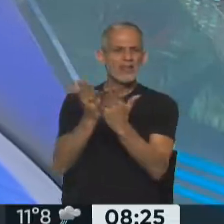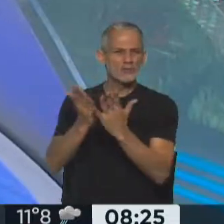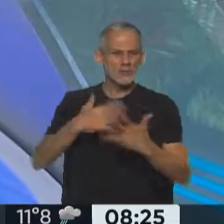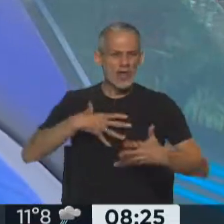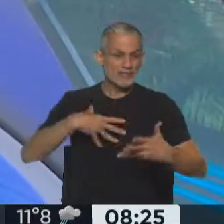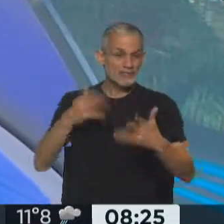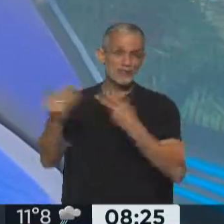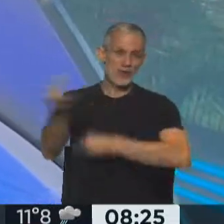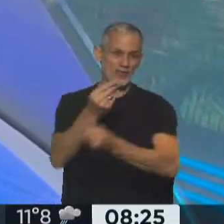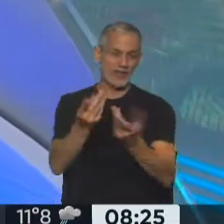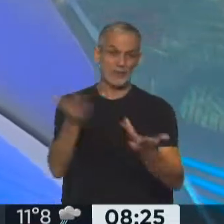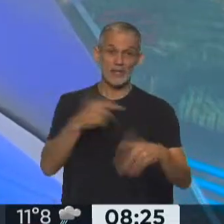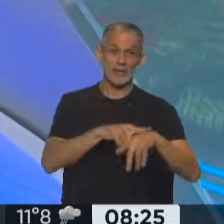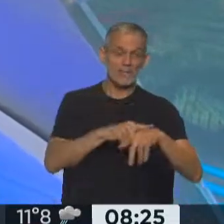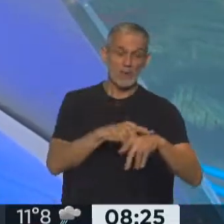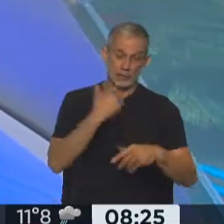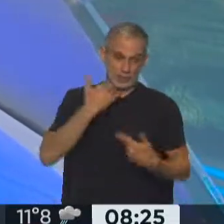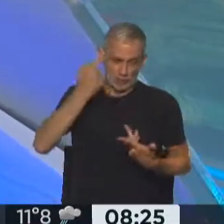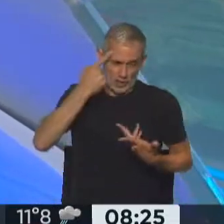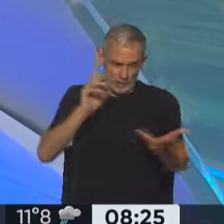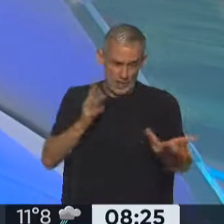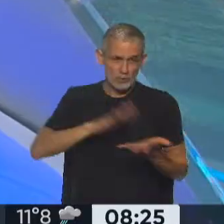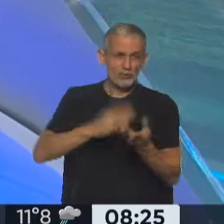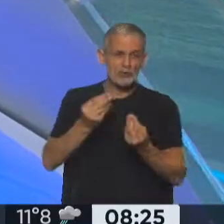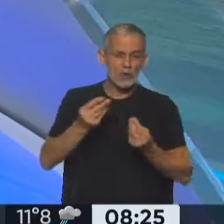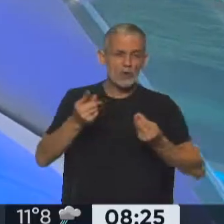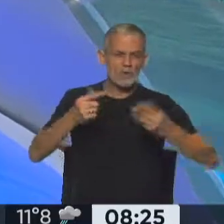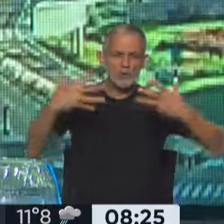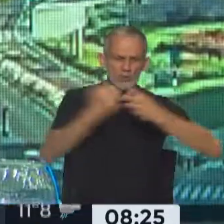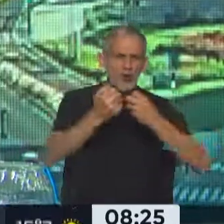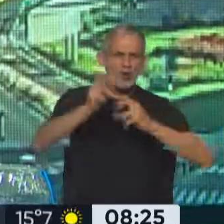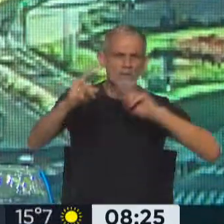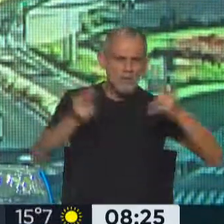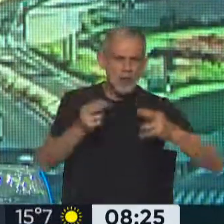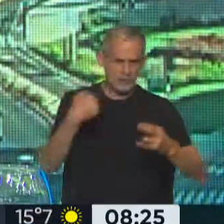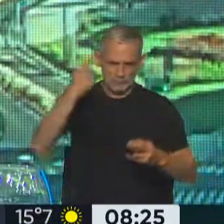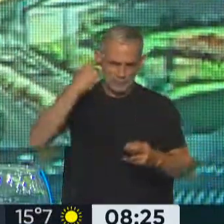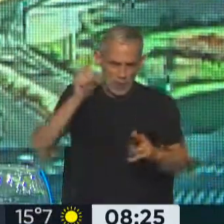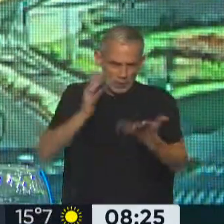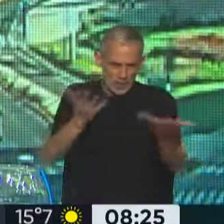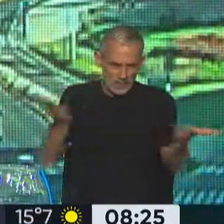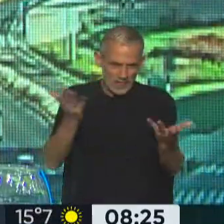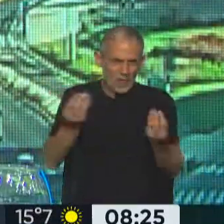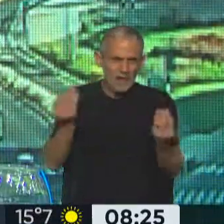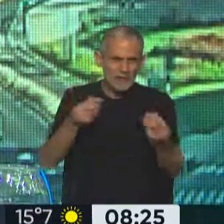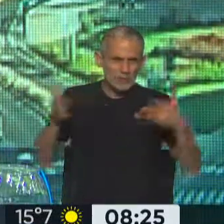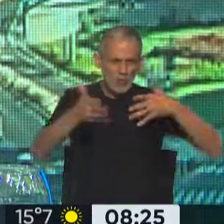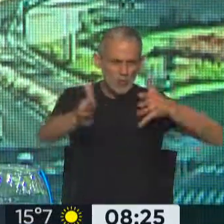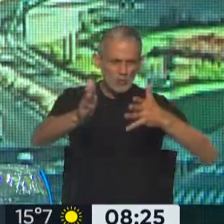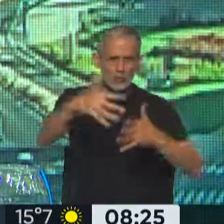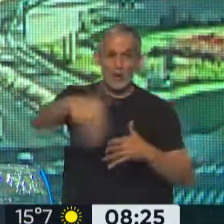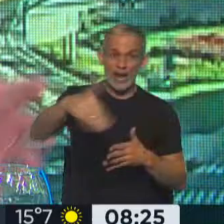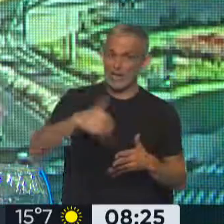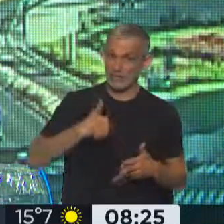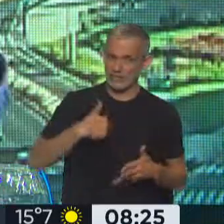para nosotros fue Bueno en ese momento no sabíamos nada de los siniestros o las muertes que estaban pasando en las rutas y en las calles